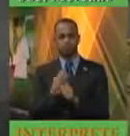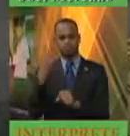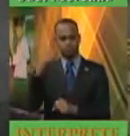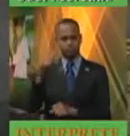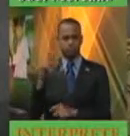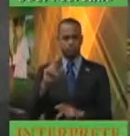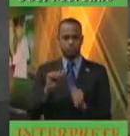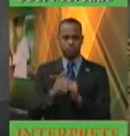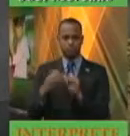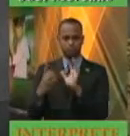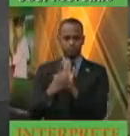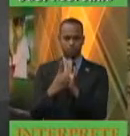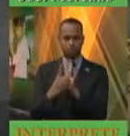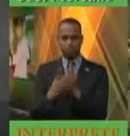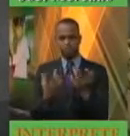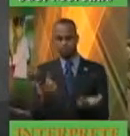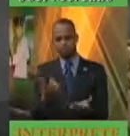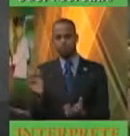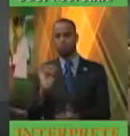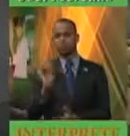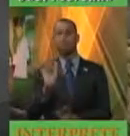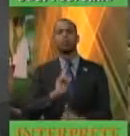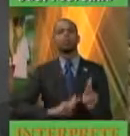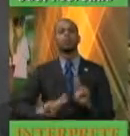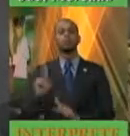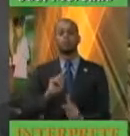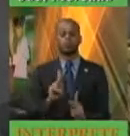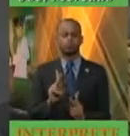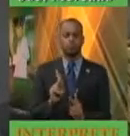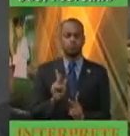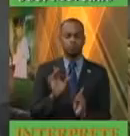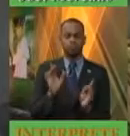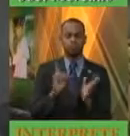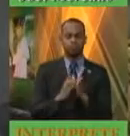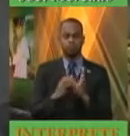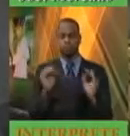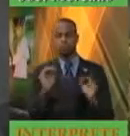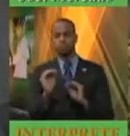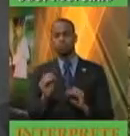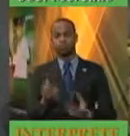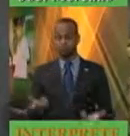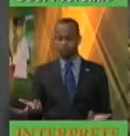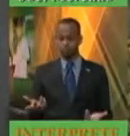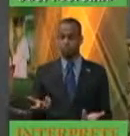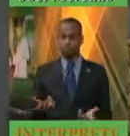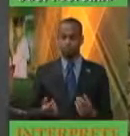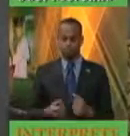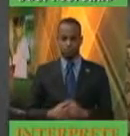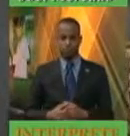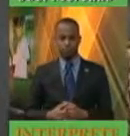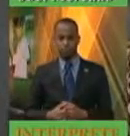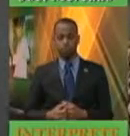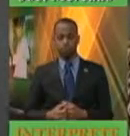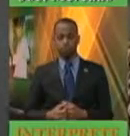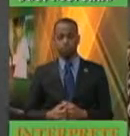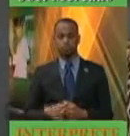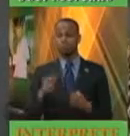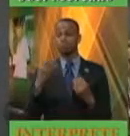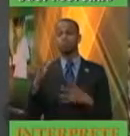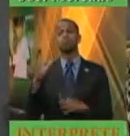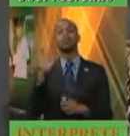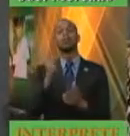la persona con discapacidad, sino también para las personas que no tienen ningún tipo de discapacidad. Aparentemente, ¿verdad? Exacto. Que hay Por gente